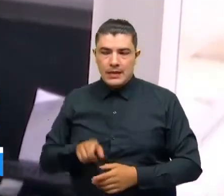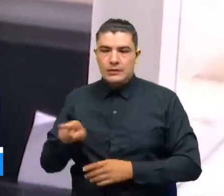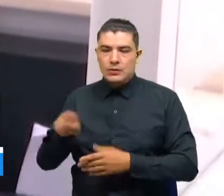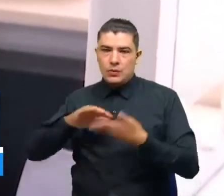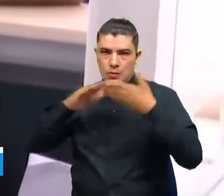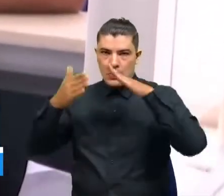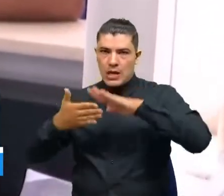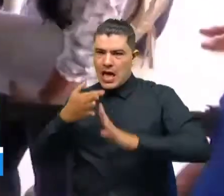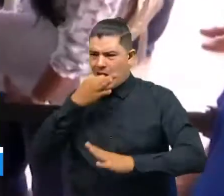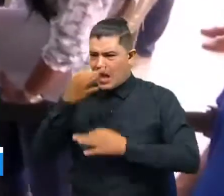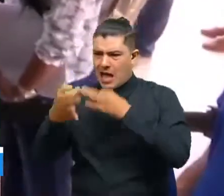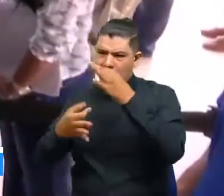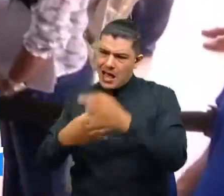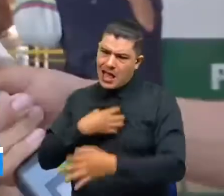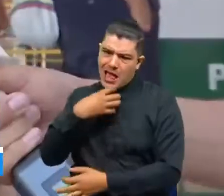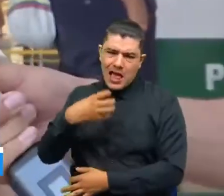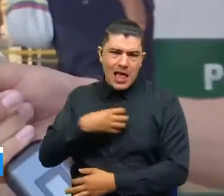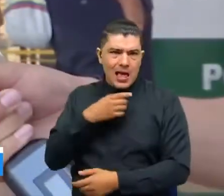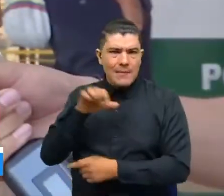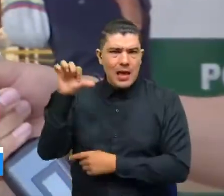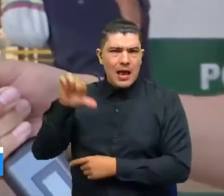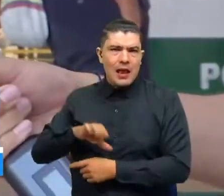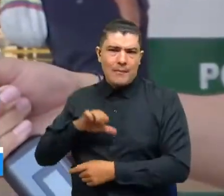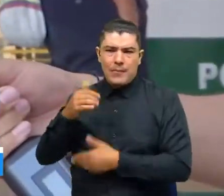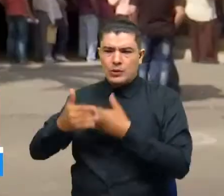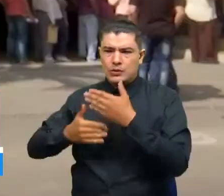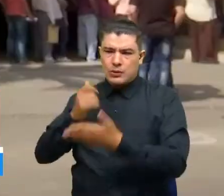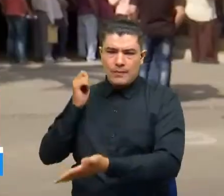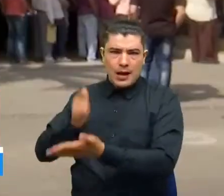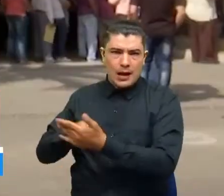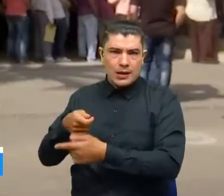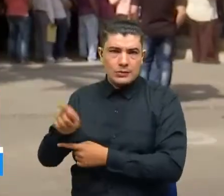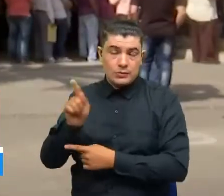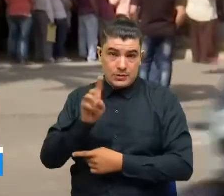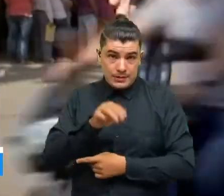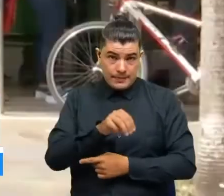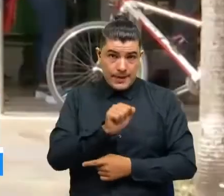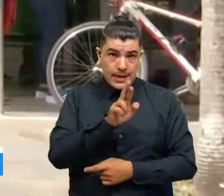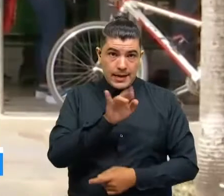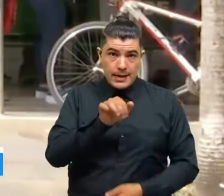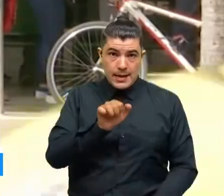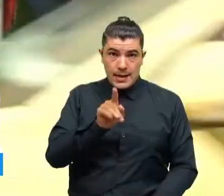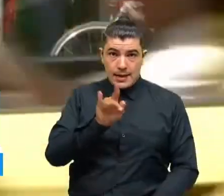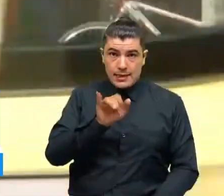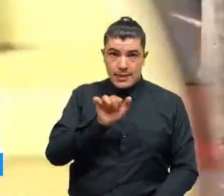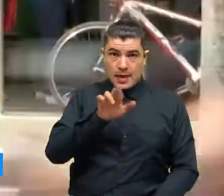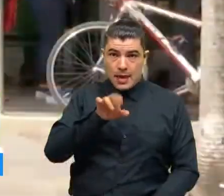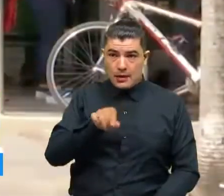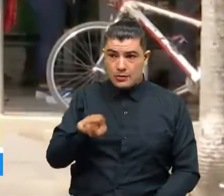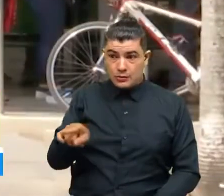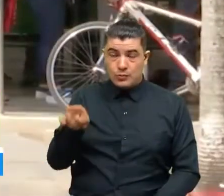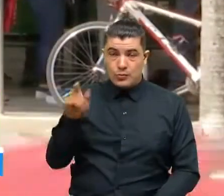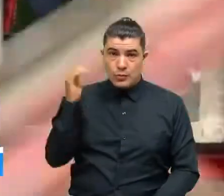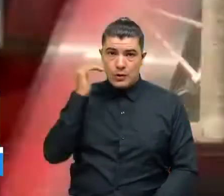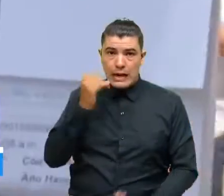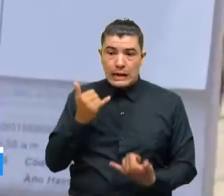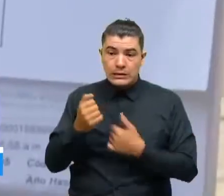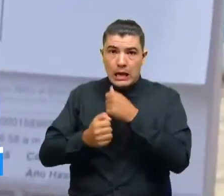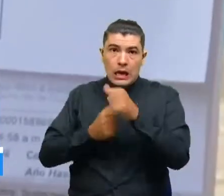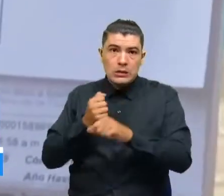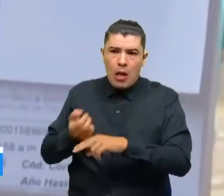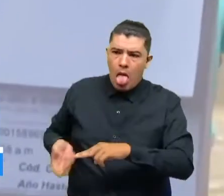para liquidar este ella es maría quintero una de las 80.000 contribuyentes que este año se vio afectada por el incremento